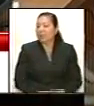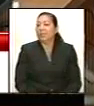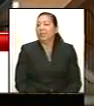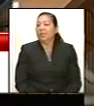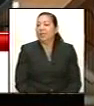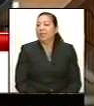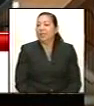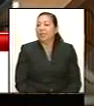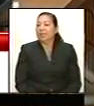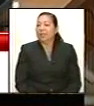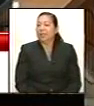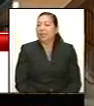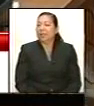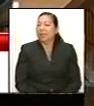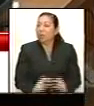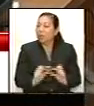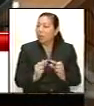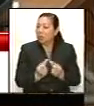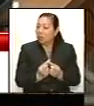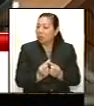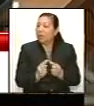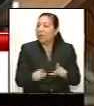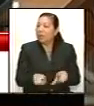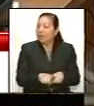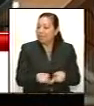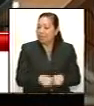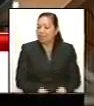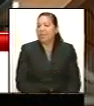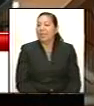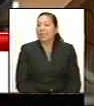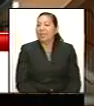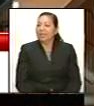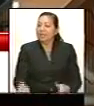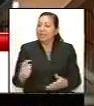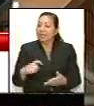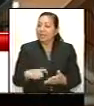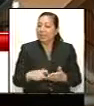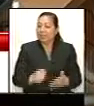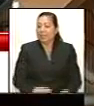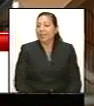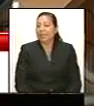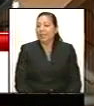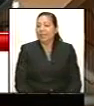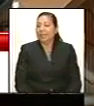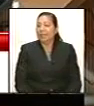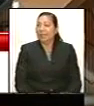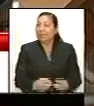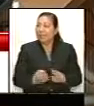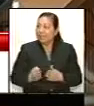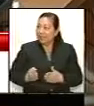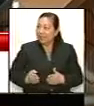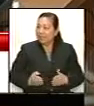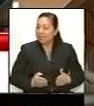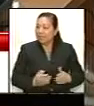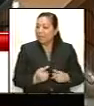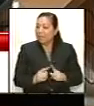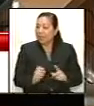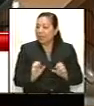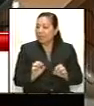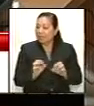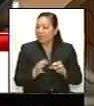haciendo los sectores que intervienen en la implementación de estas rutas, pero creo